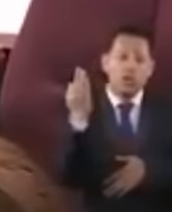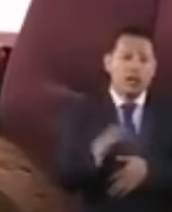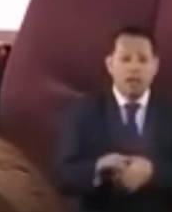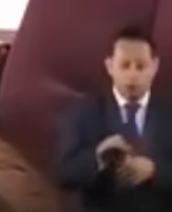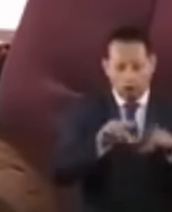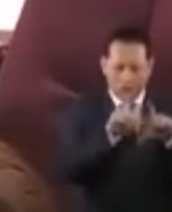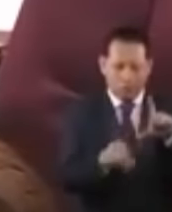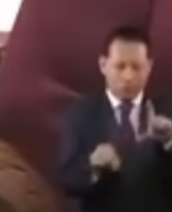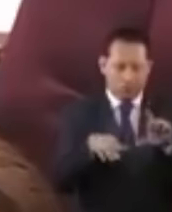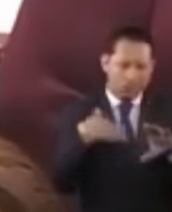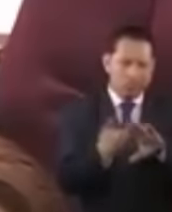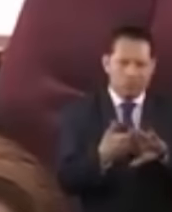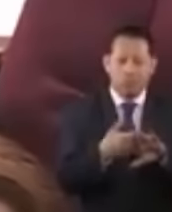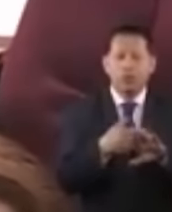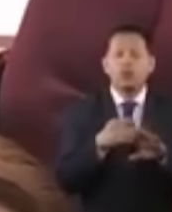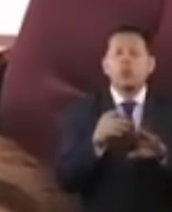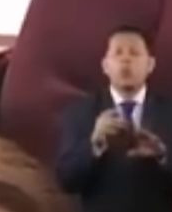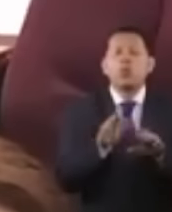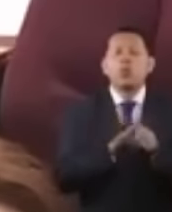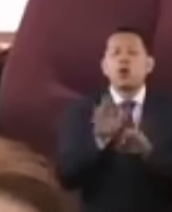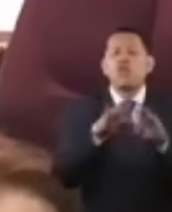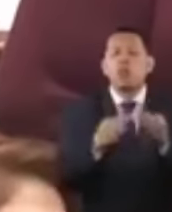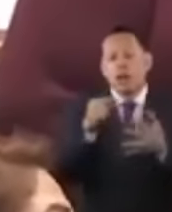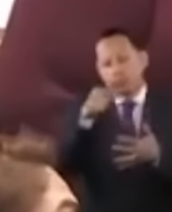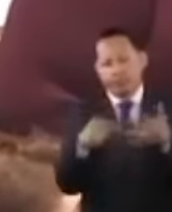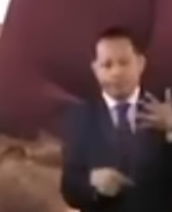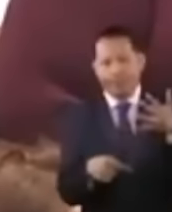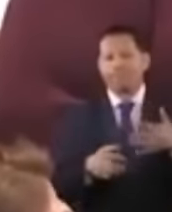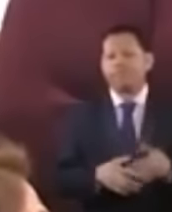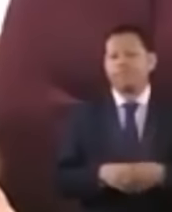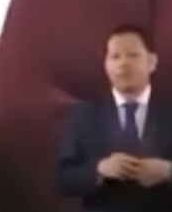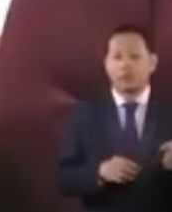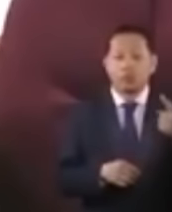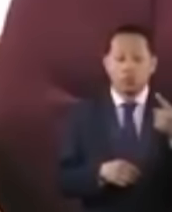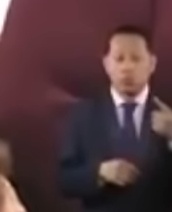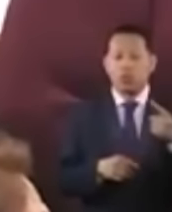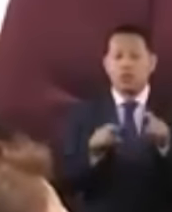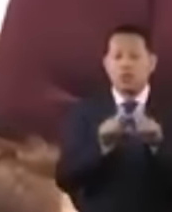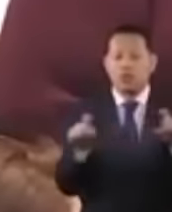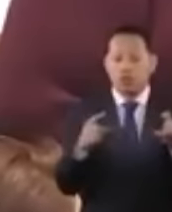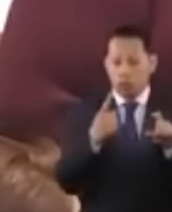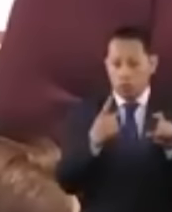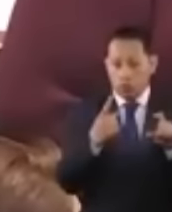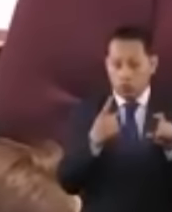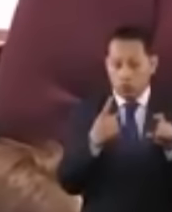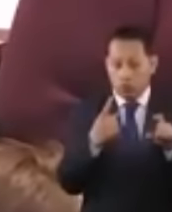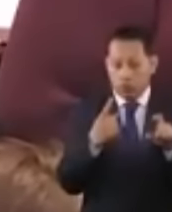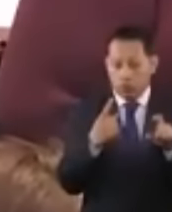en alguna de las siguientes formas. 1. Fracción 1,